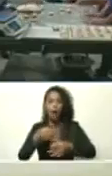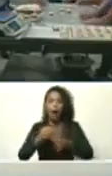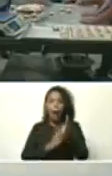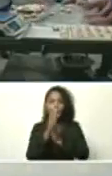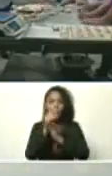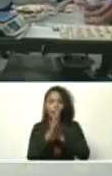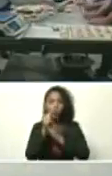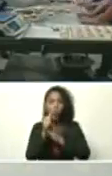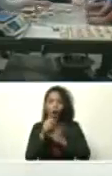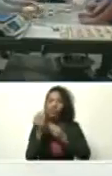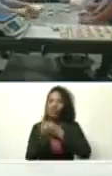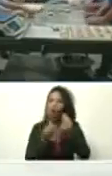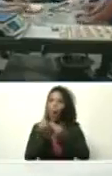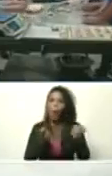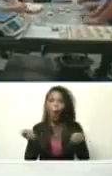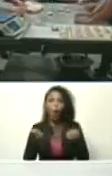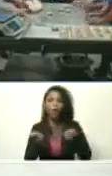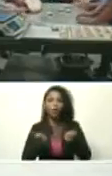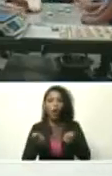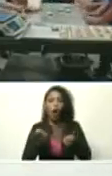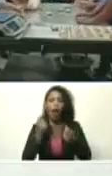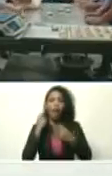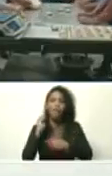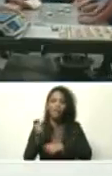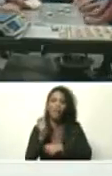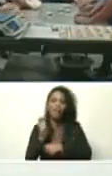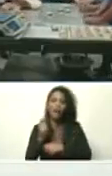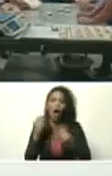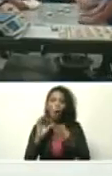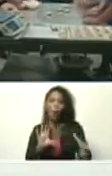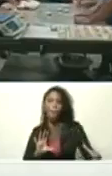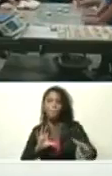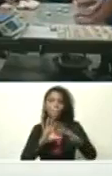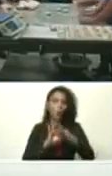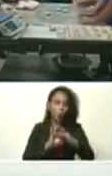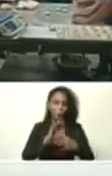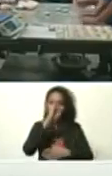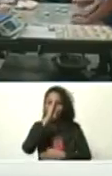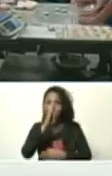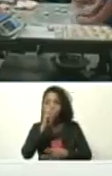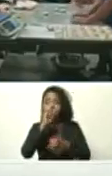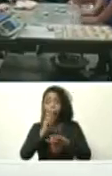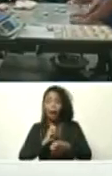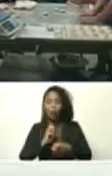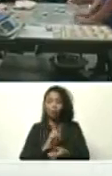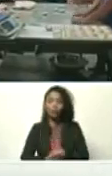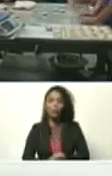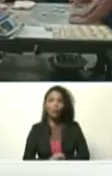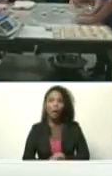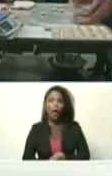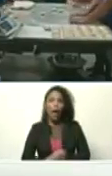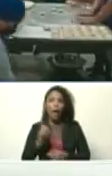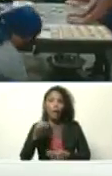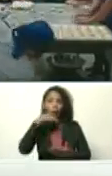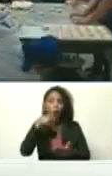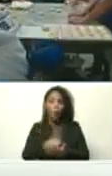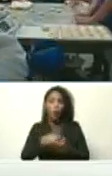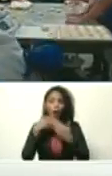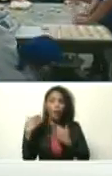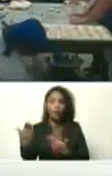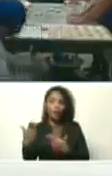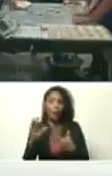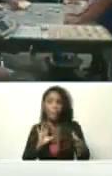emprendedor a cómo manejar sus finanzas y cómo vincularse con el banco. El segundo paso es la prueba física, como la llamamos, presidente, que es